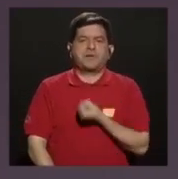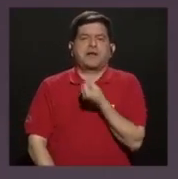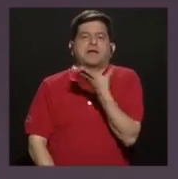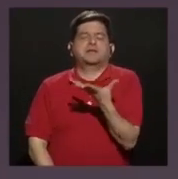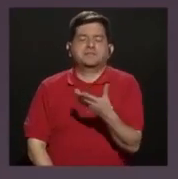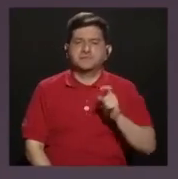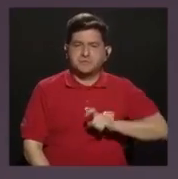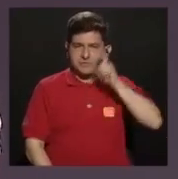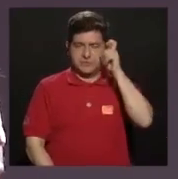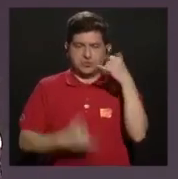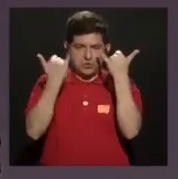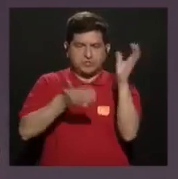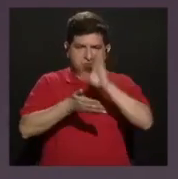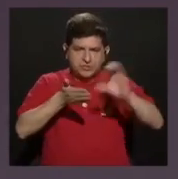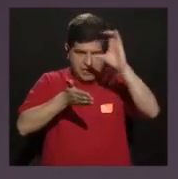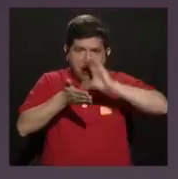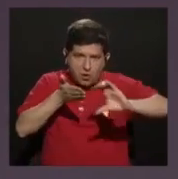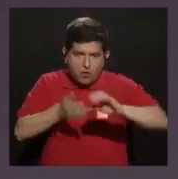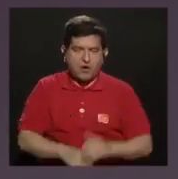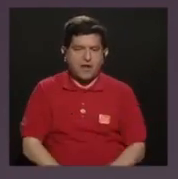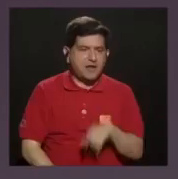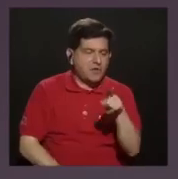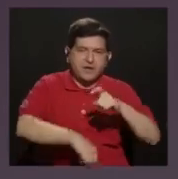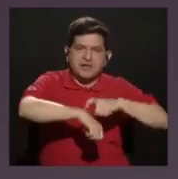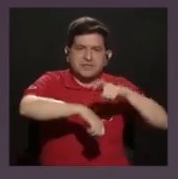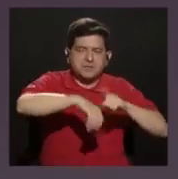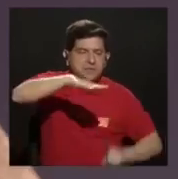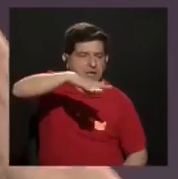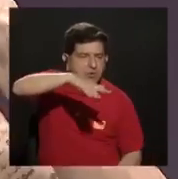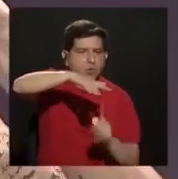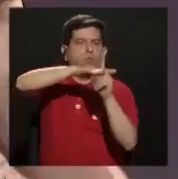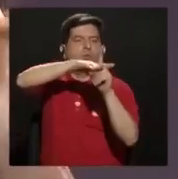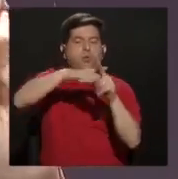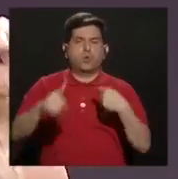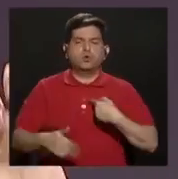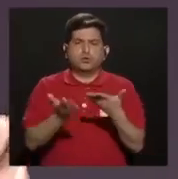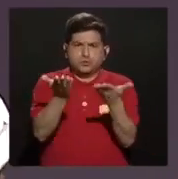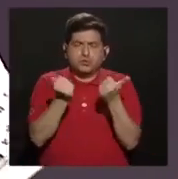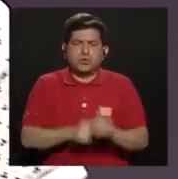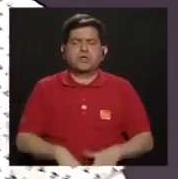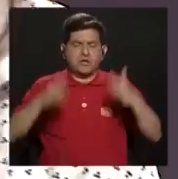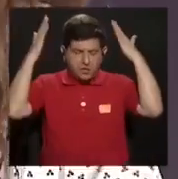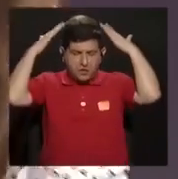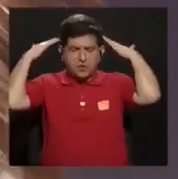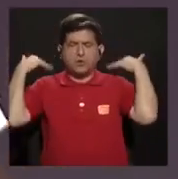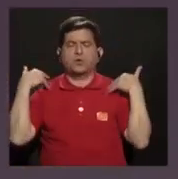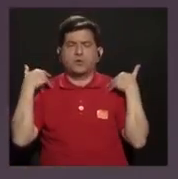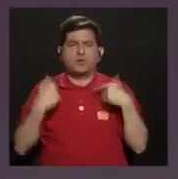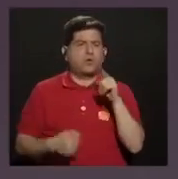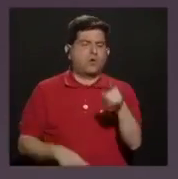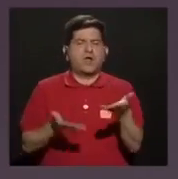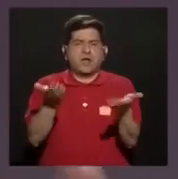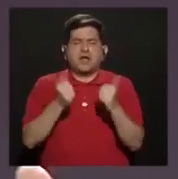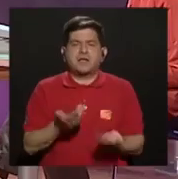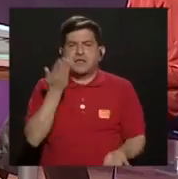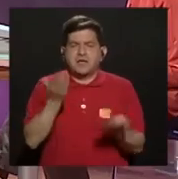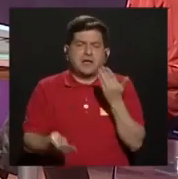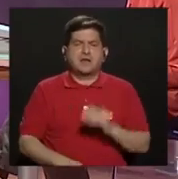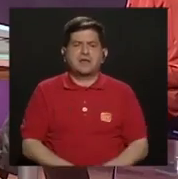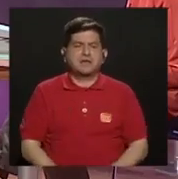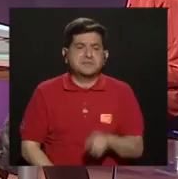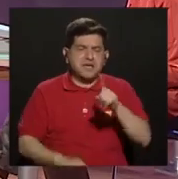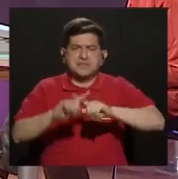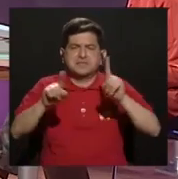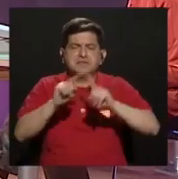género. Cuando entramos al colegio, a la secundaria, aquí es donde entra el papel, donde ya yo quiero mi cabello largo, la compañera ya quiere su brillo, y bueno,